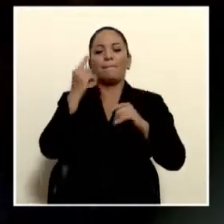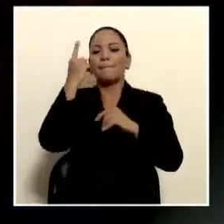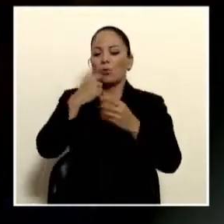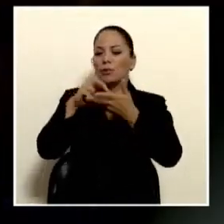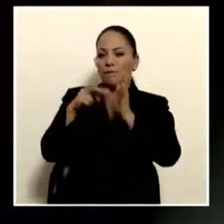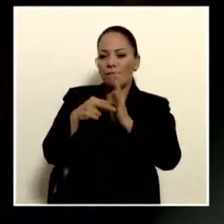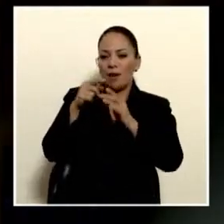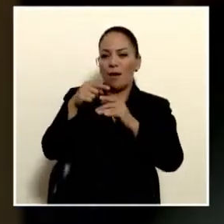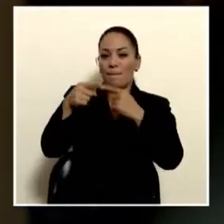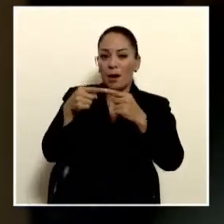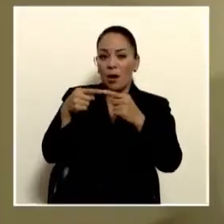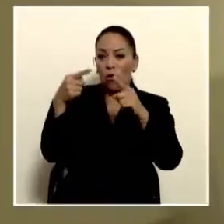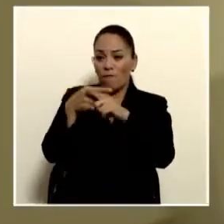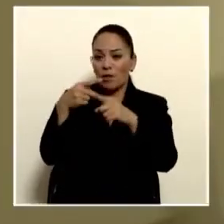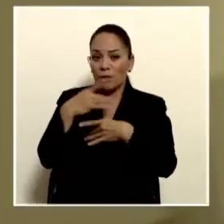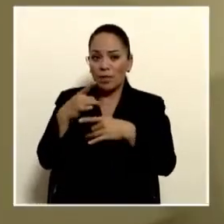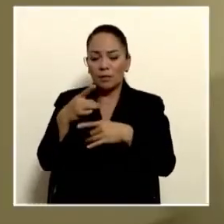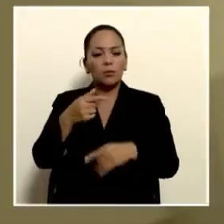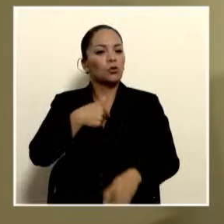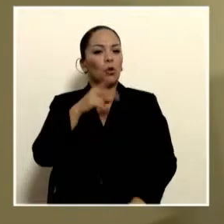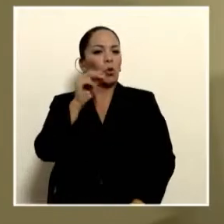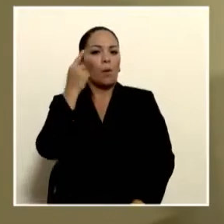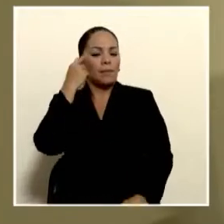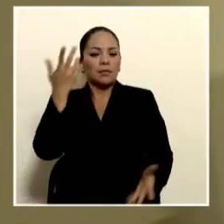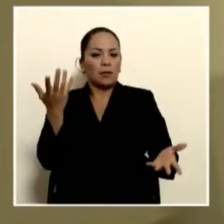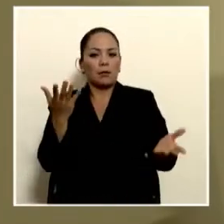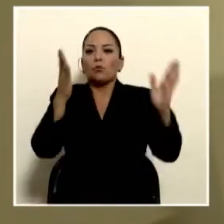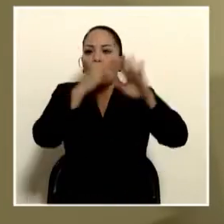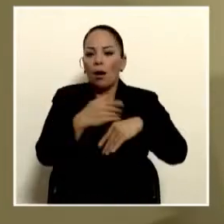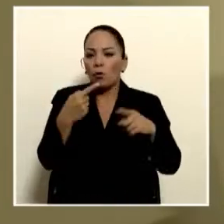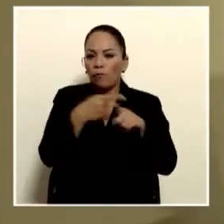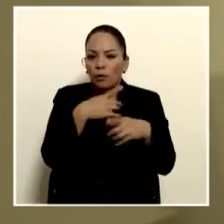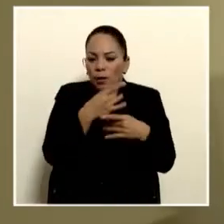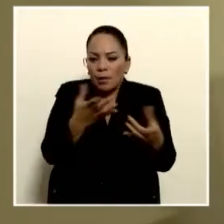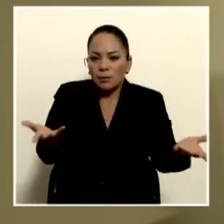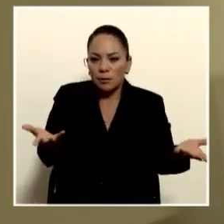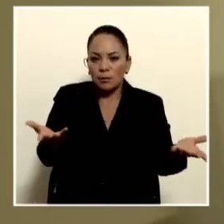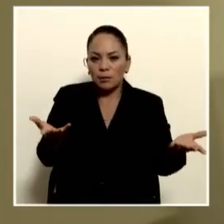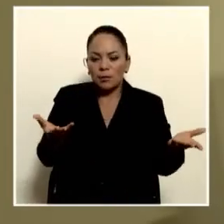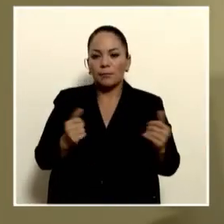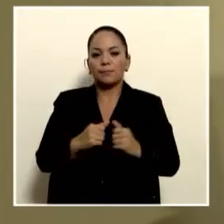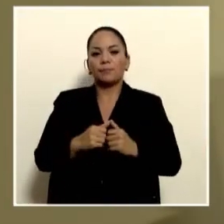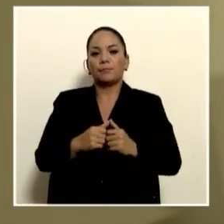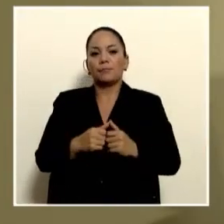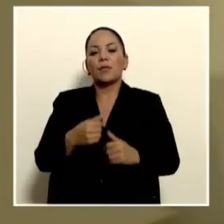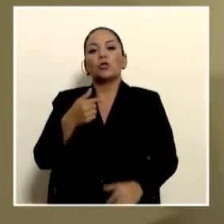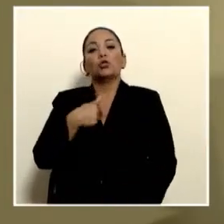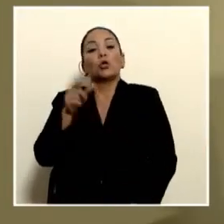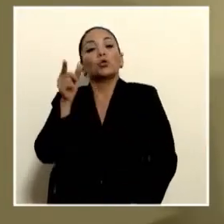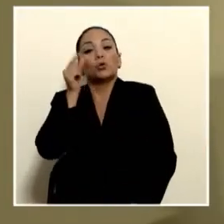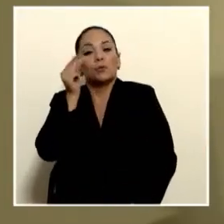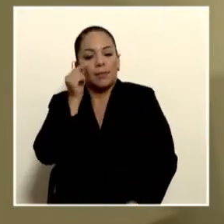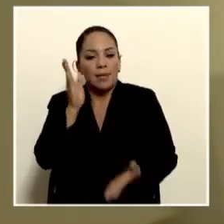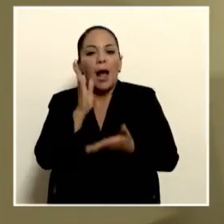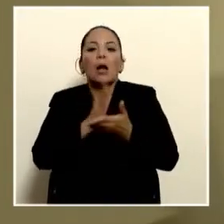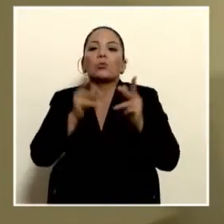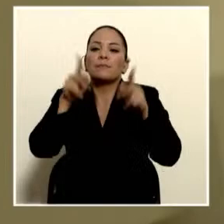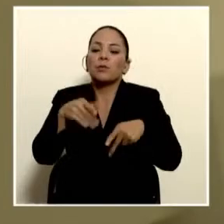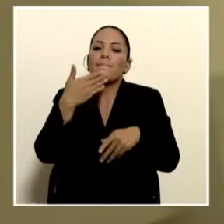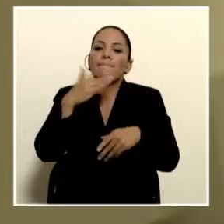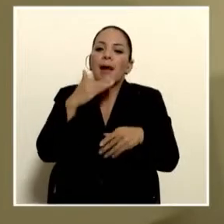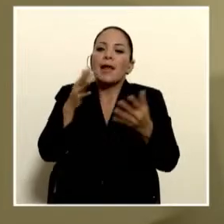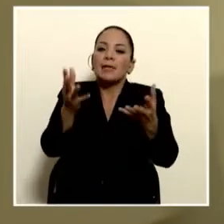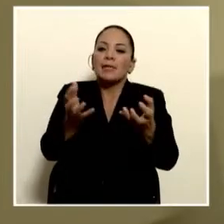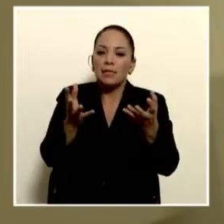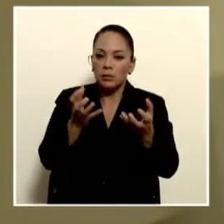haber un conflicto de intereses. No, no lo pensé porque no lo hay. Ahora, sospeché que alguna gente